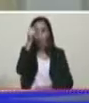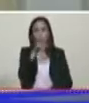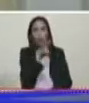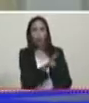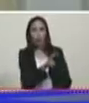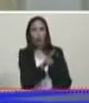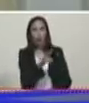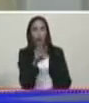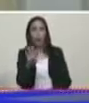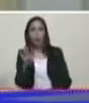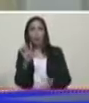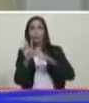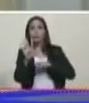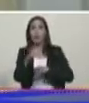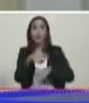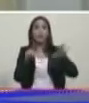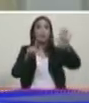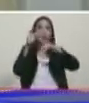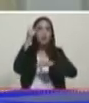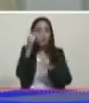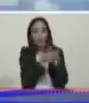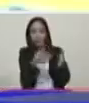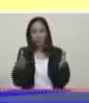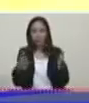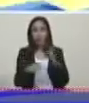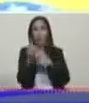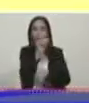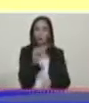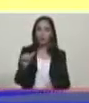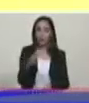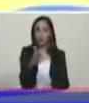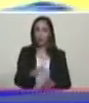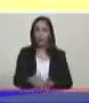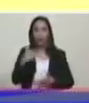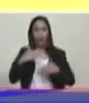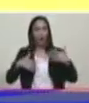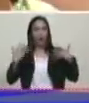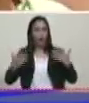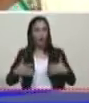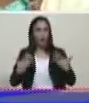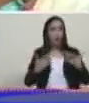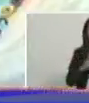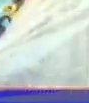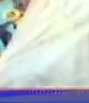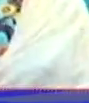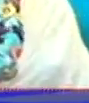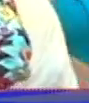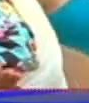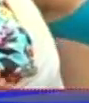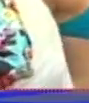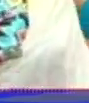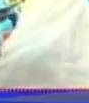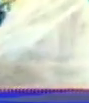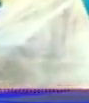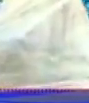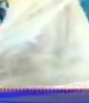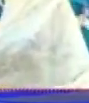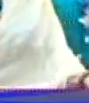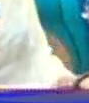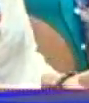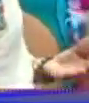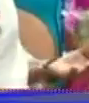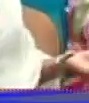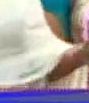días de disfrute, de vacaciones para nuestro pueblo, que ha iniciado un año 2019 de mucha batalla, de mucho trabajo, de